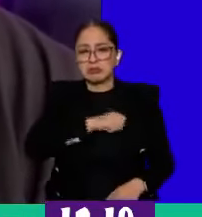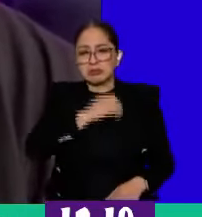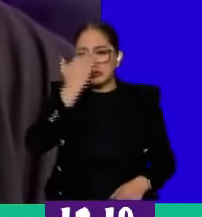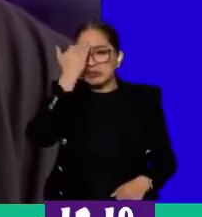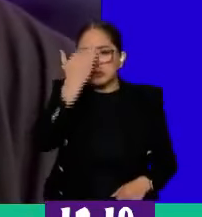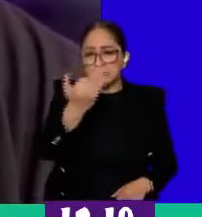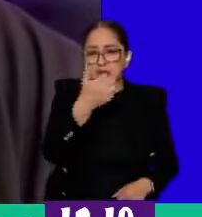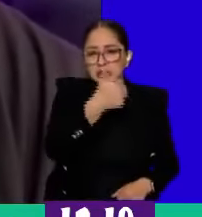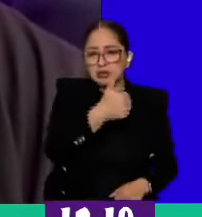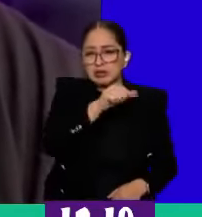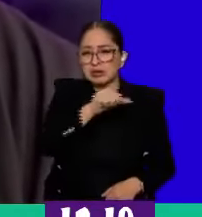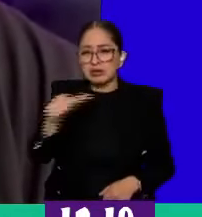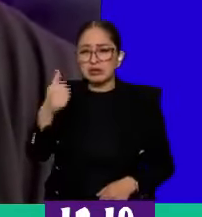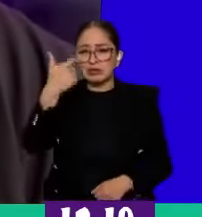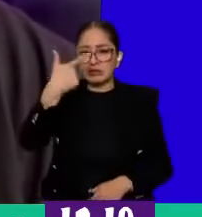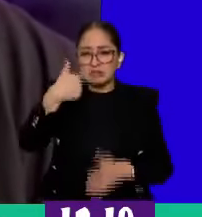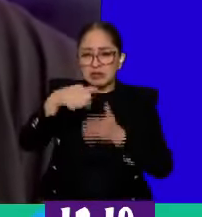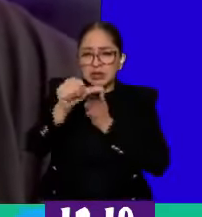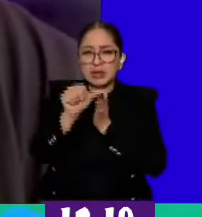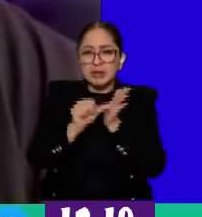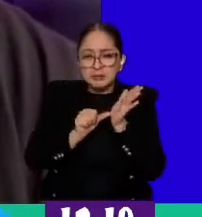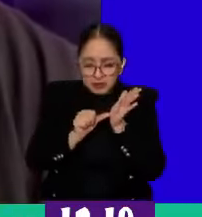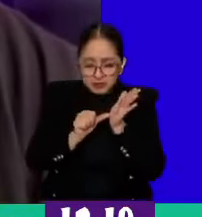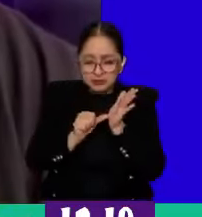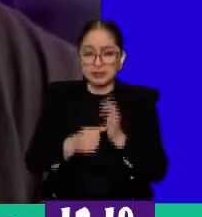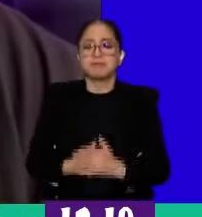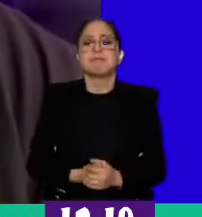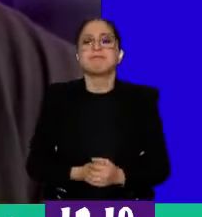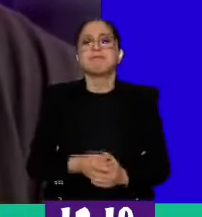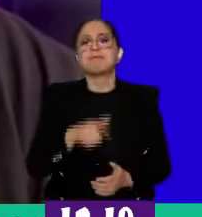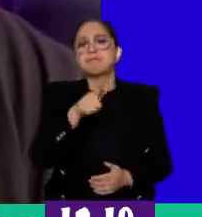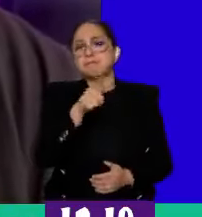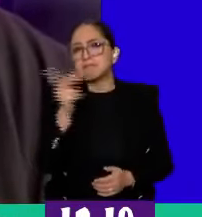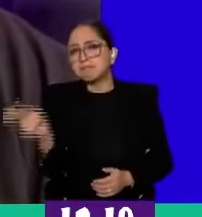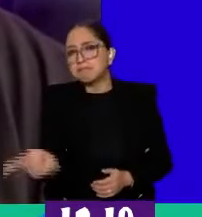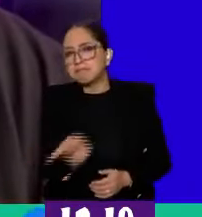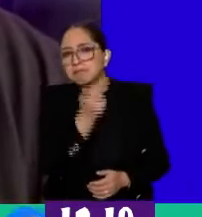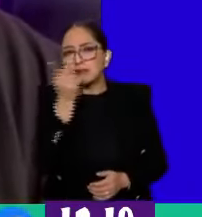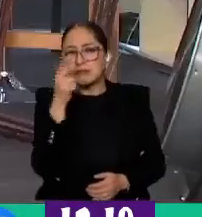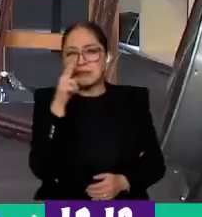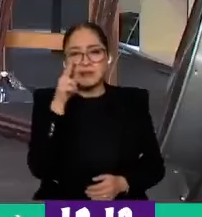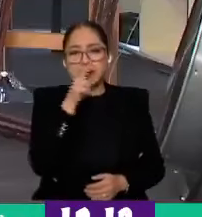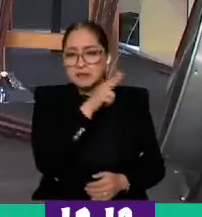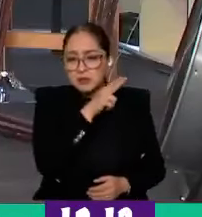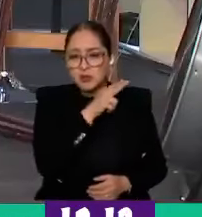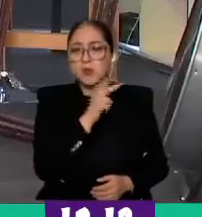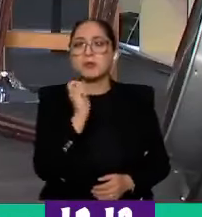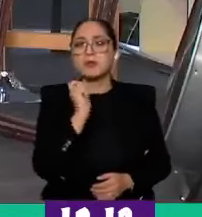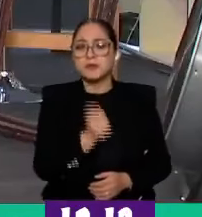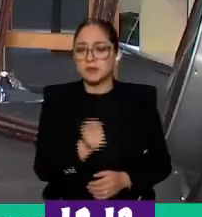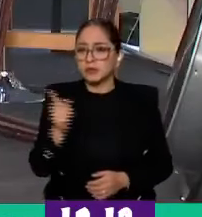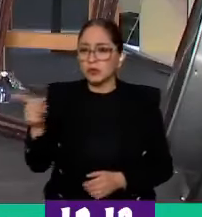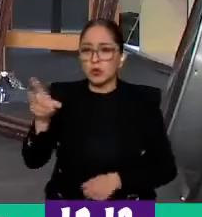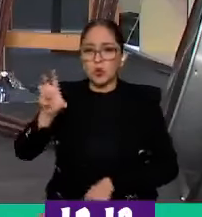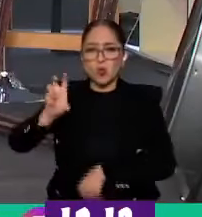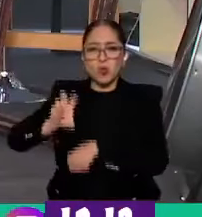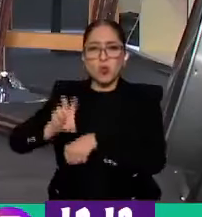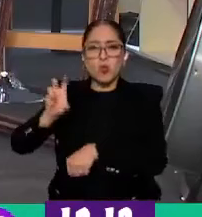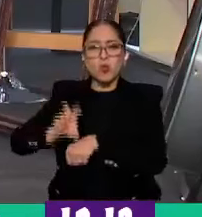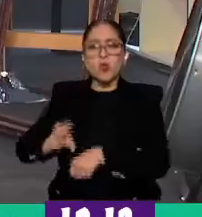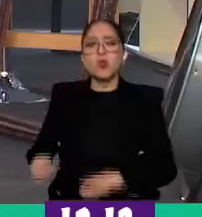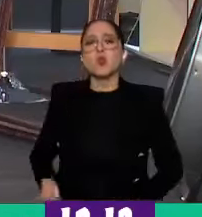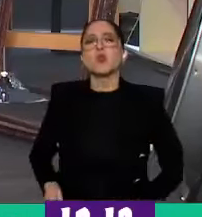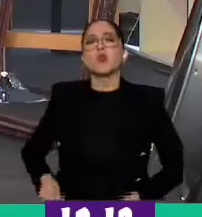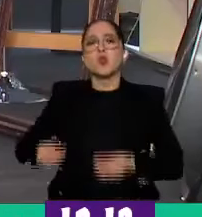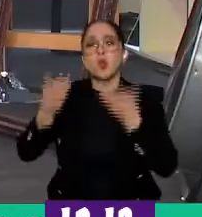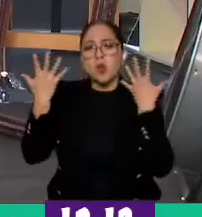como una garantía, pero... pero tampoco es sine qua non. Rápido, una pregunta que nos llega. ¿Cuánto duran los huevos en el refri? O sea,